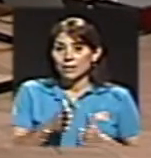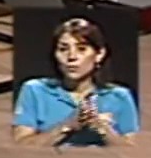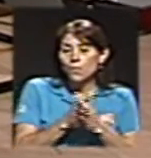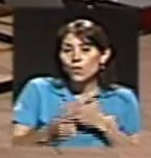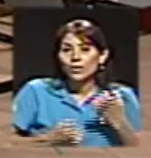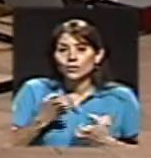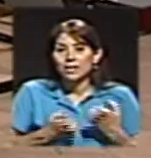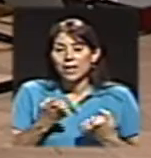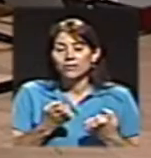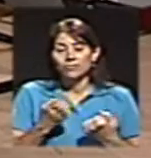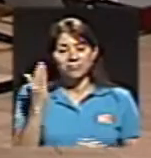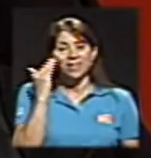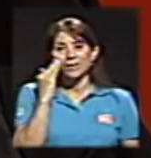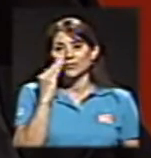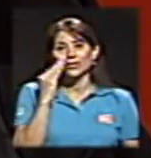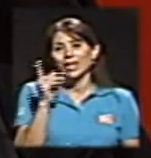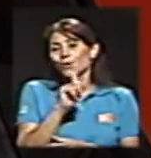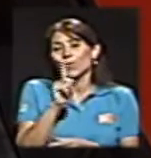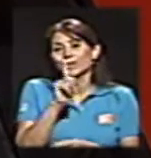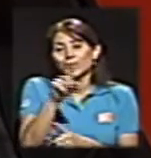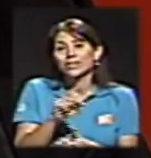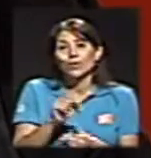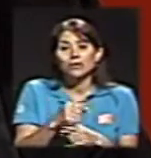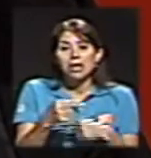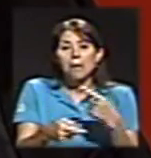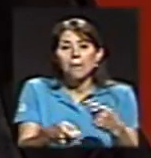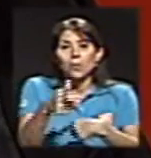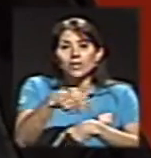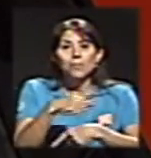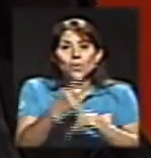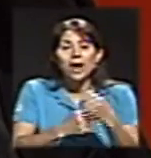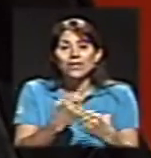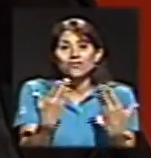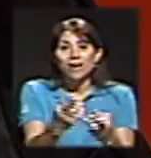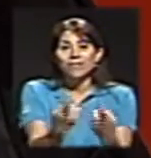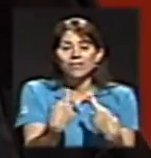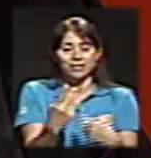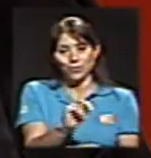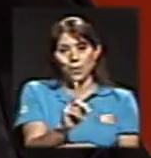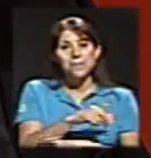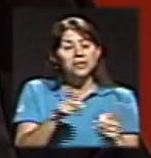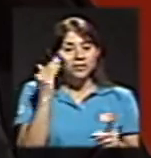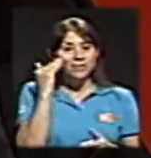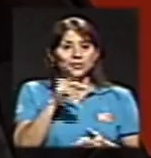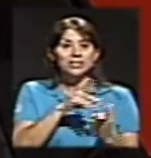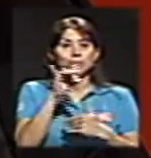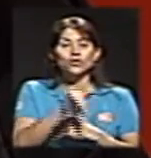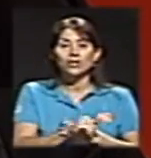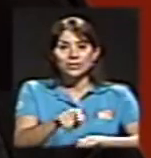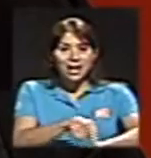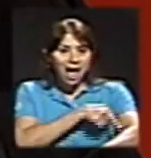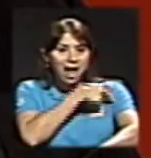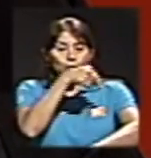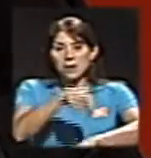somos conscientes que no es algo que vamos a tener resultados en un año, ¿verdad? Pero sí creemos que es un proyecto de largo plazo, 5 o 6 años, en donde